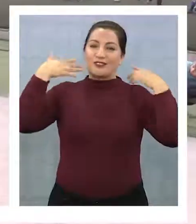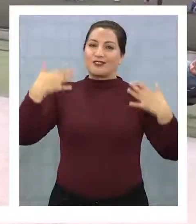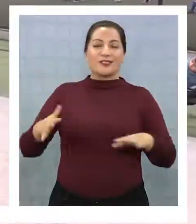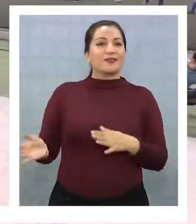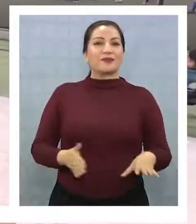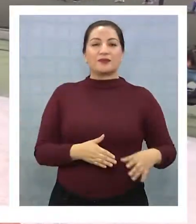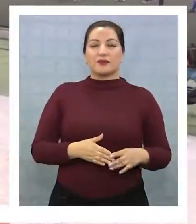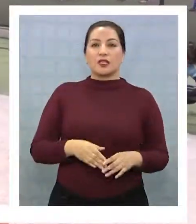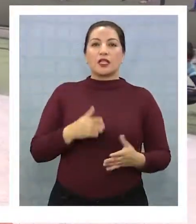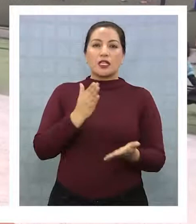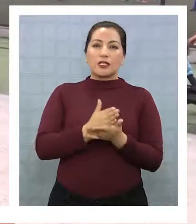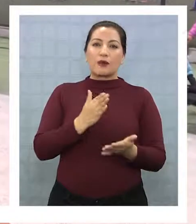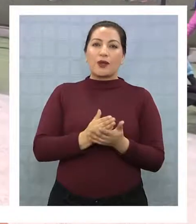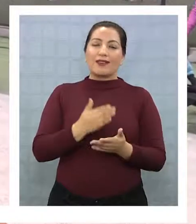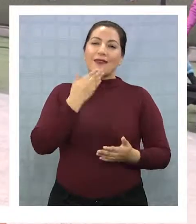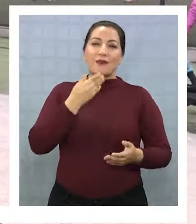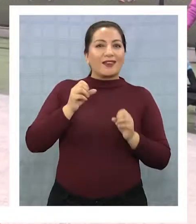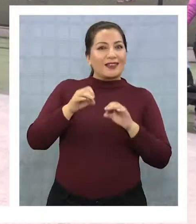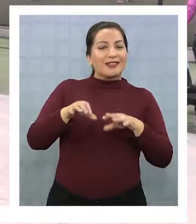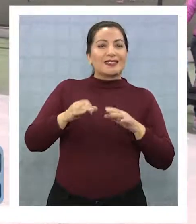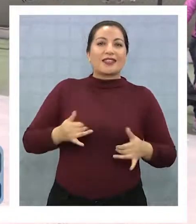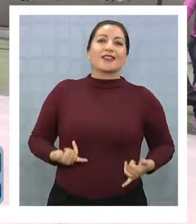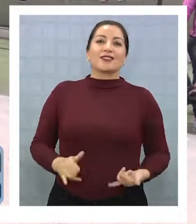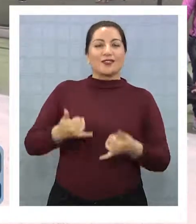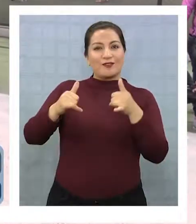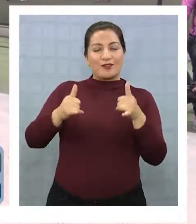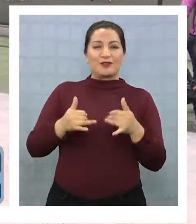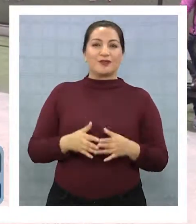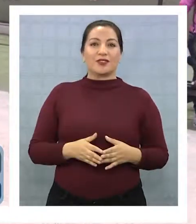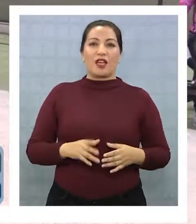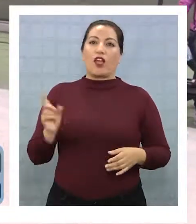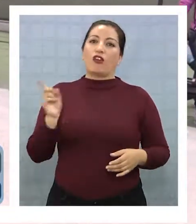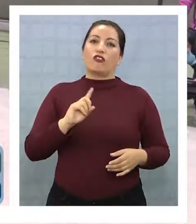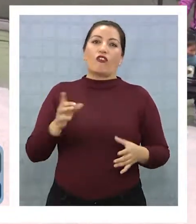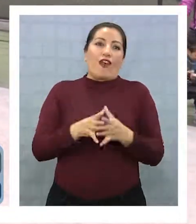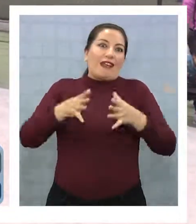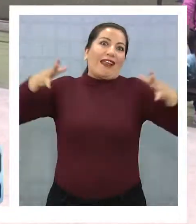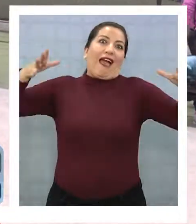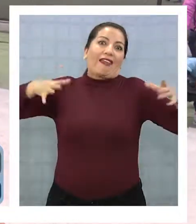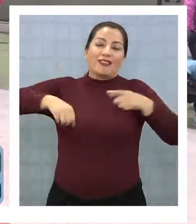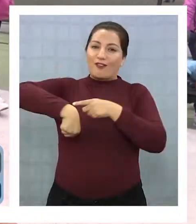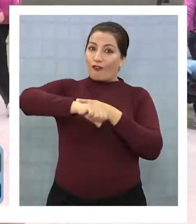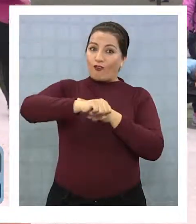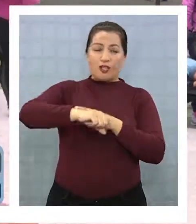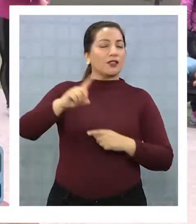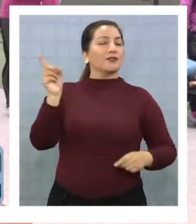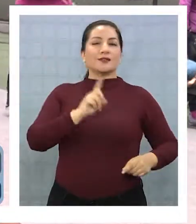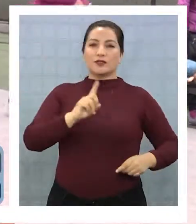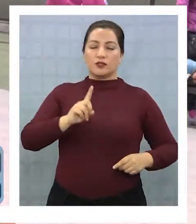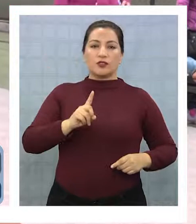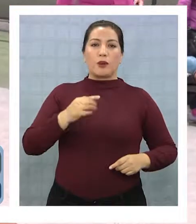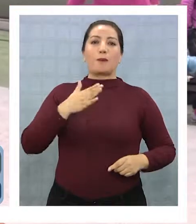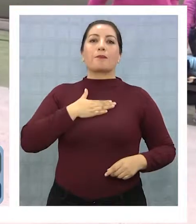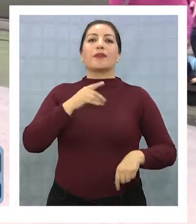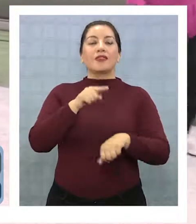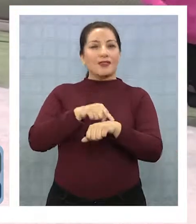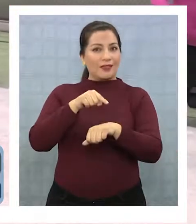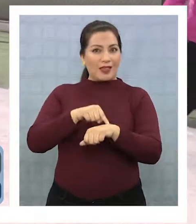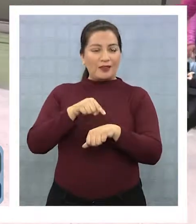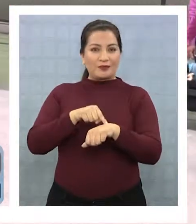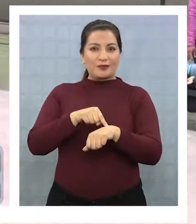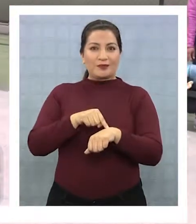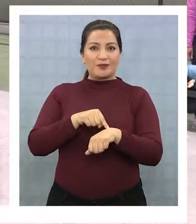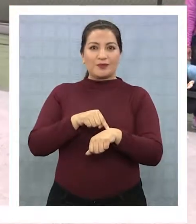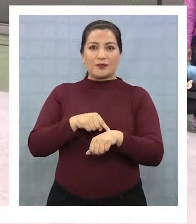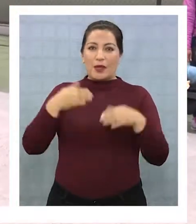sacrificio. En esta escuela enseñan que igual hay que pasarla bien, entretenerse, también no es que vayan a ser grandes futbolistas, pero sí ocupar su